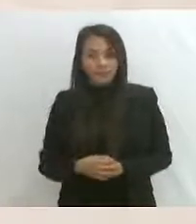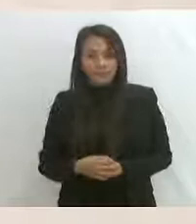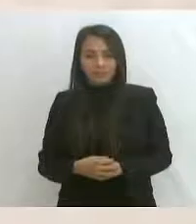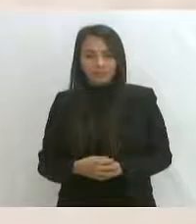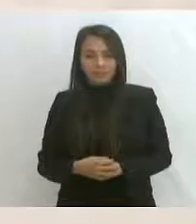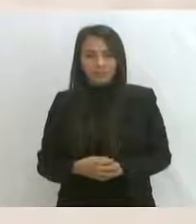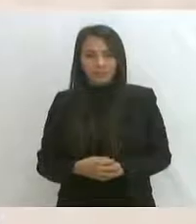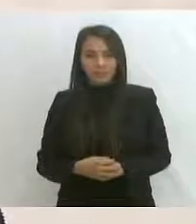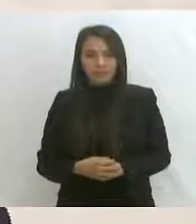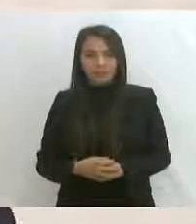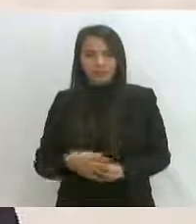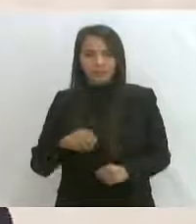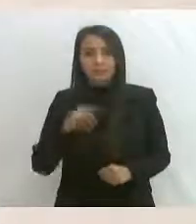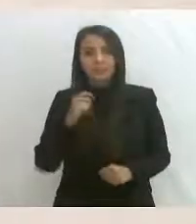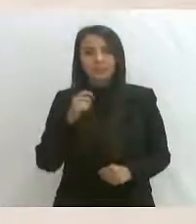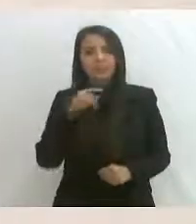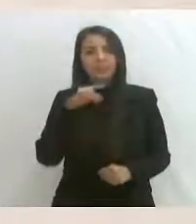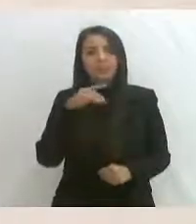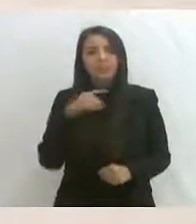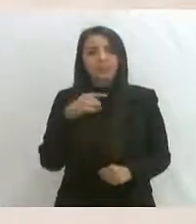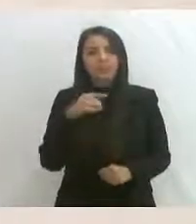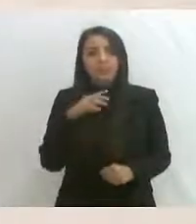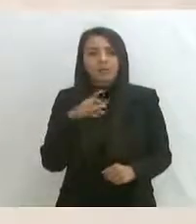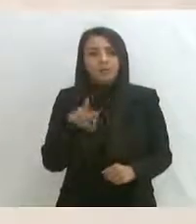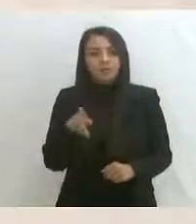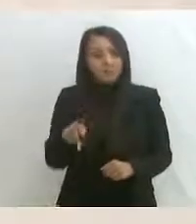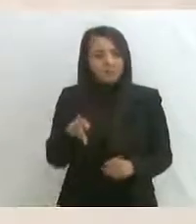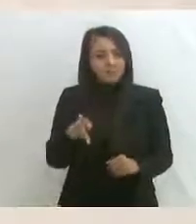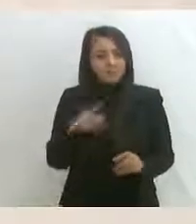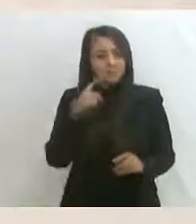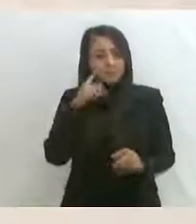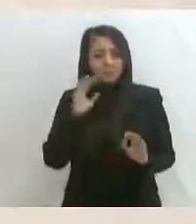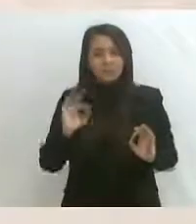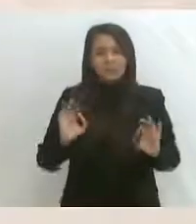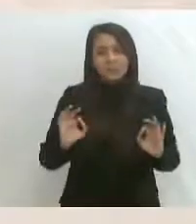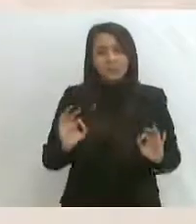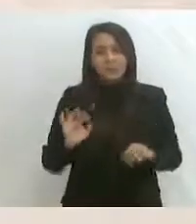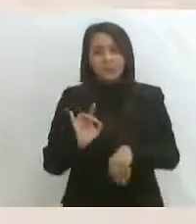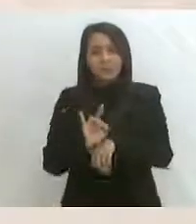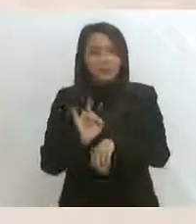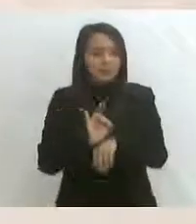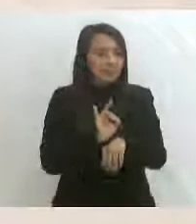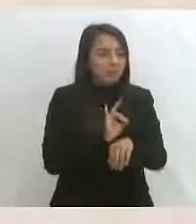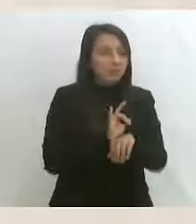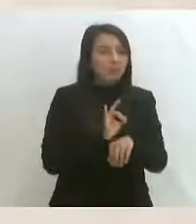y que se hicieran de la vista gorda para que